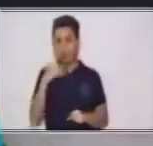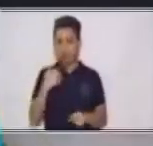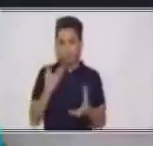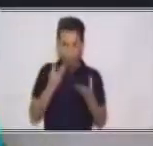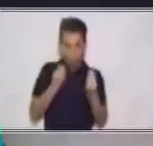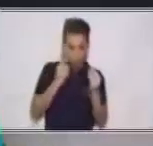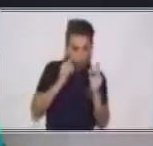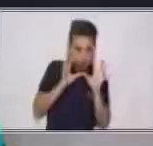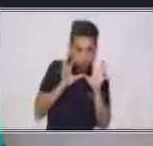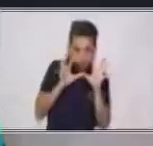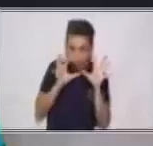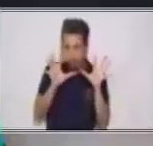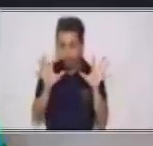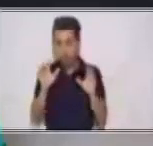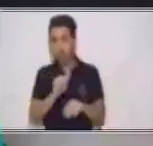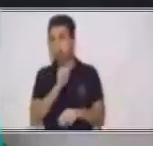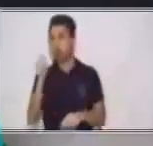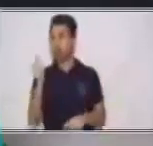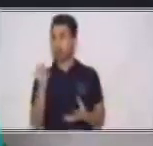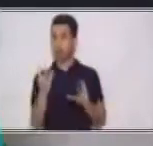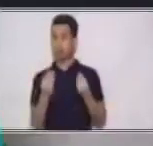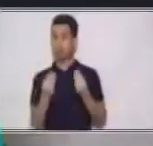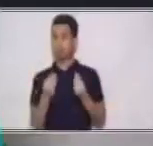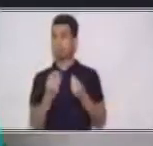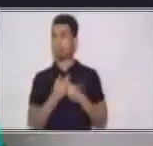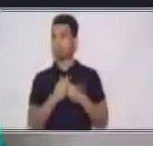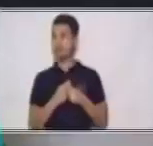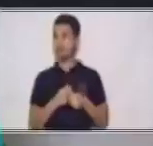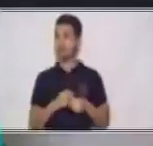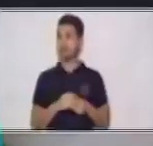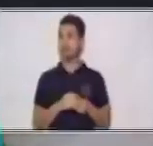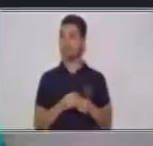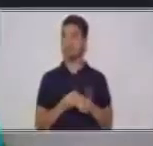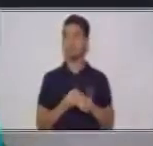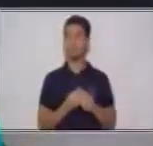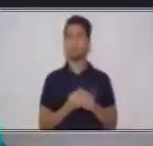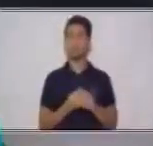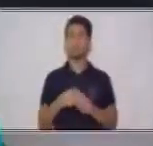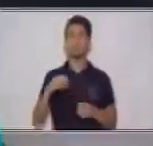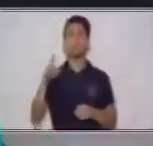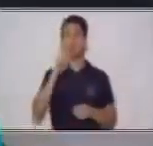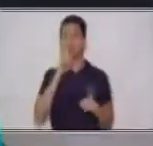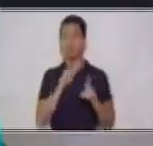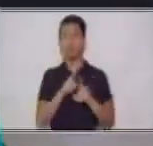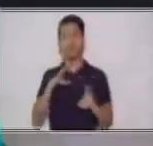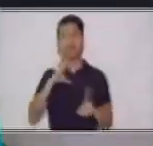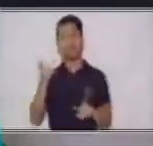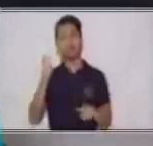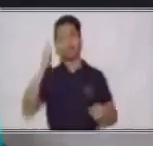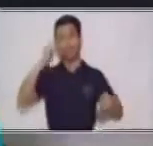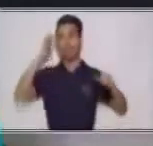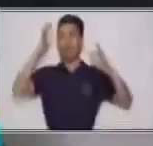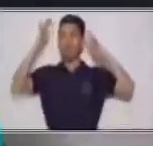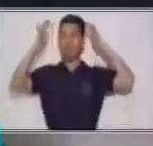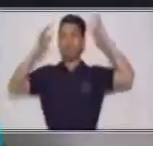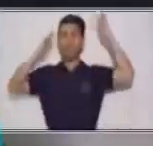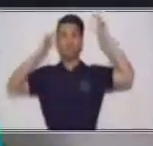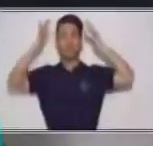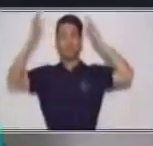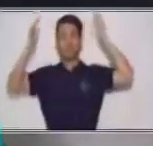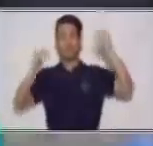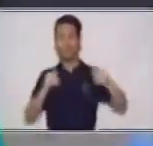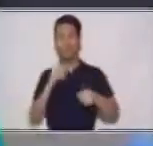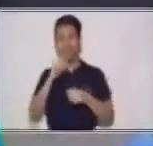a hablar de algunas que nosotros posiblemente conozcamos. Y también podemos hablar de fantasía. Estas